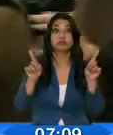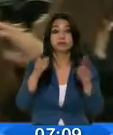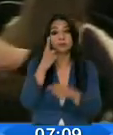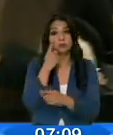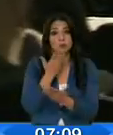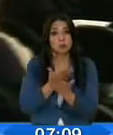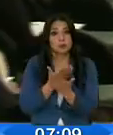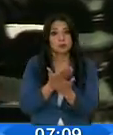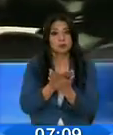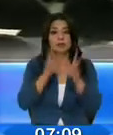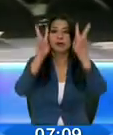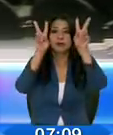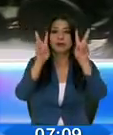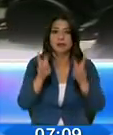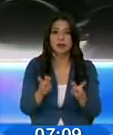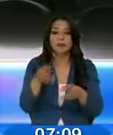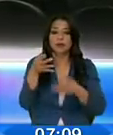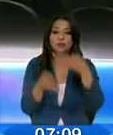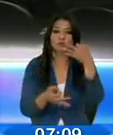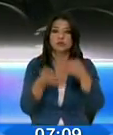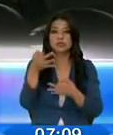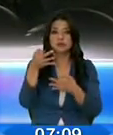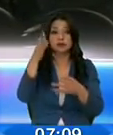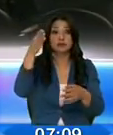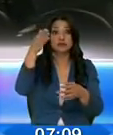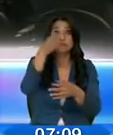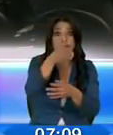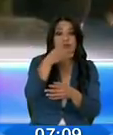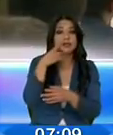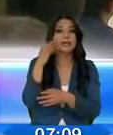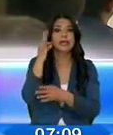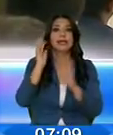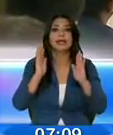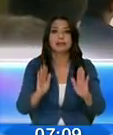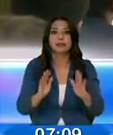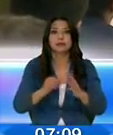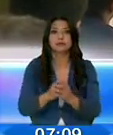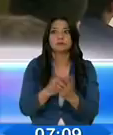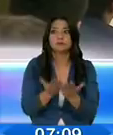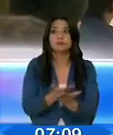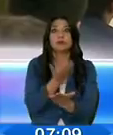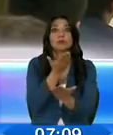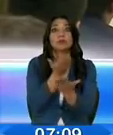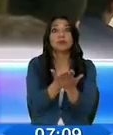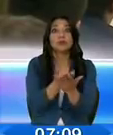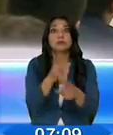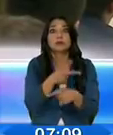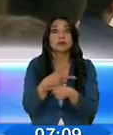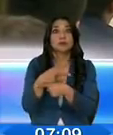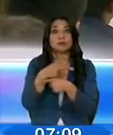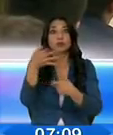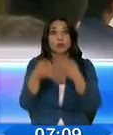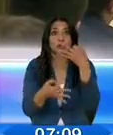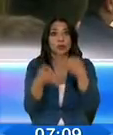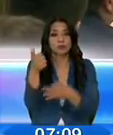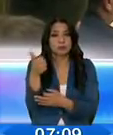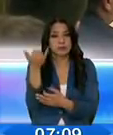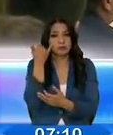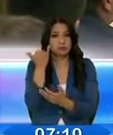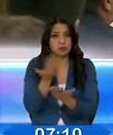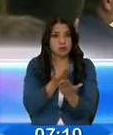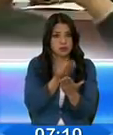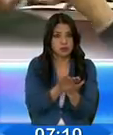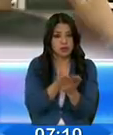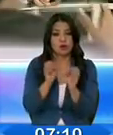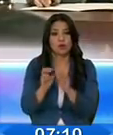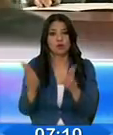instrumentos jurídicos para una justicia con perspectiva de género. Este proyecto es impulsado por el Consejo de la Judicatura con la